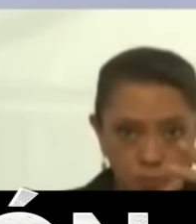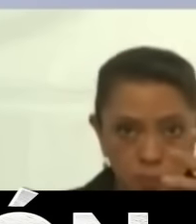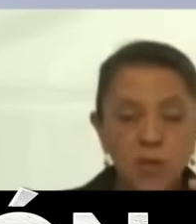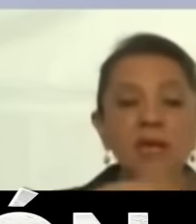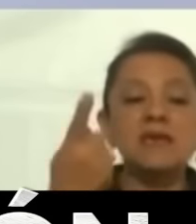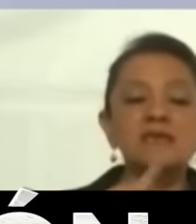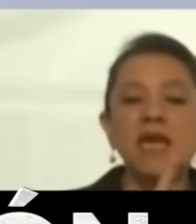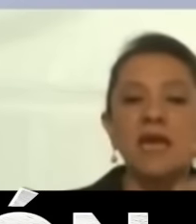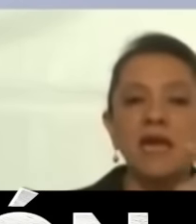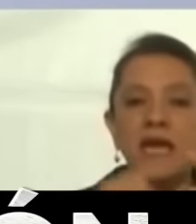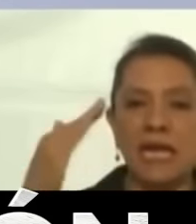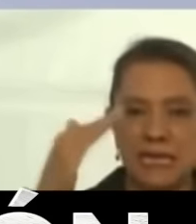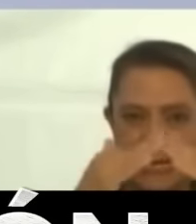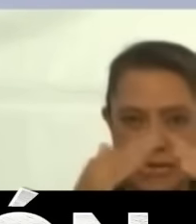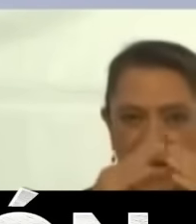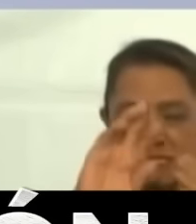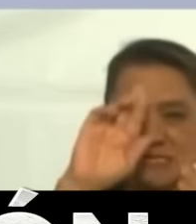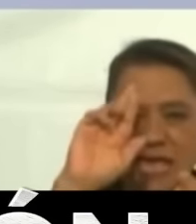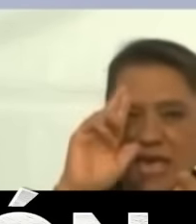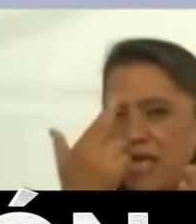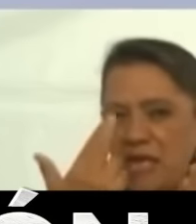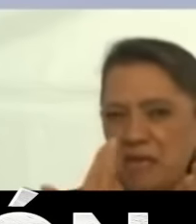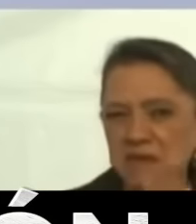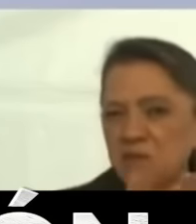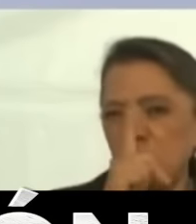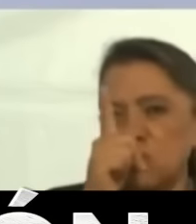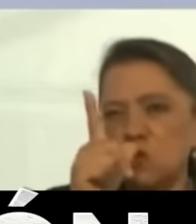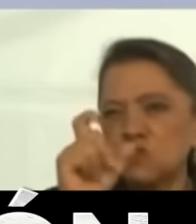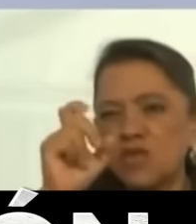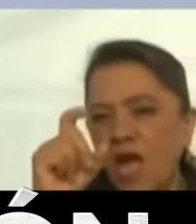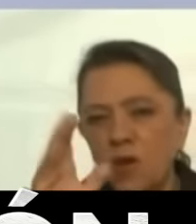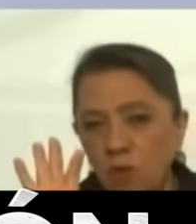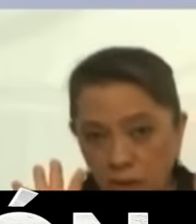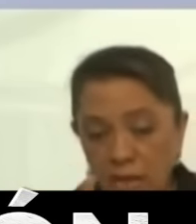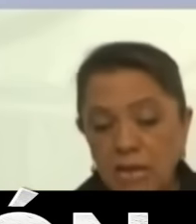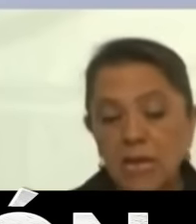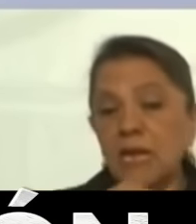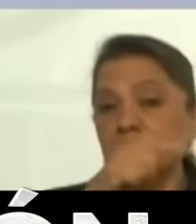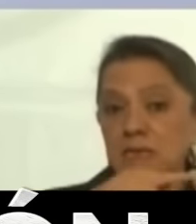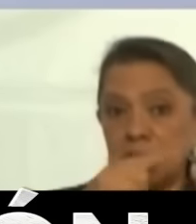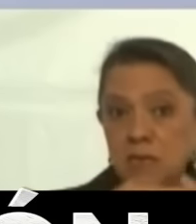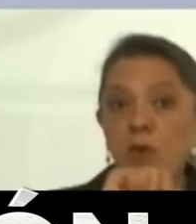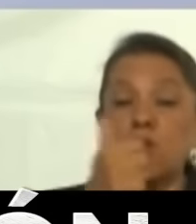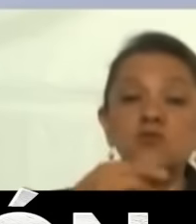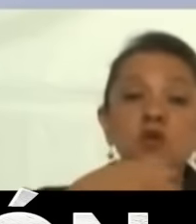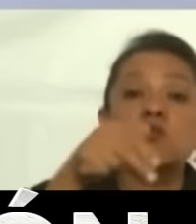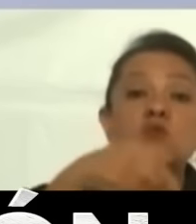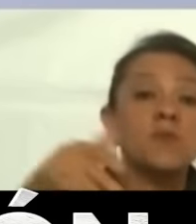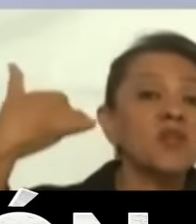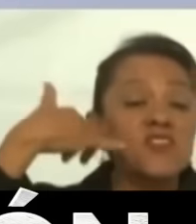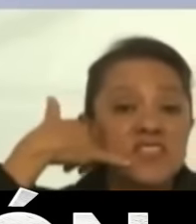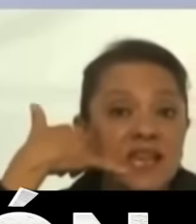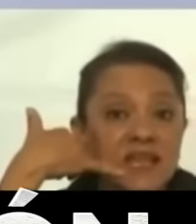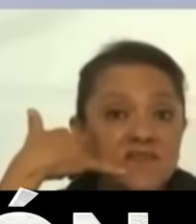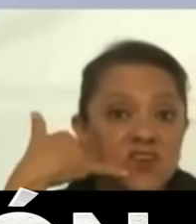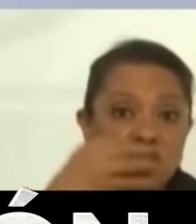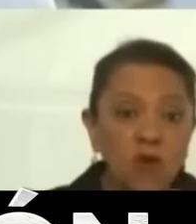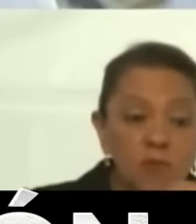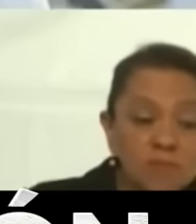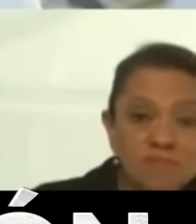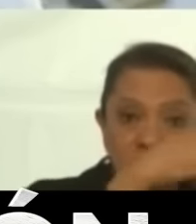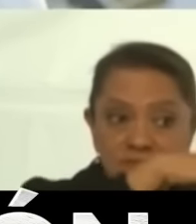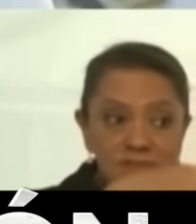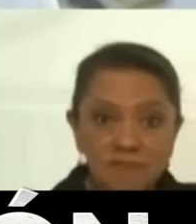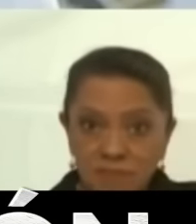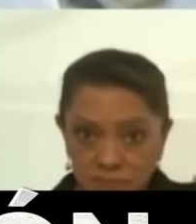y nos van a regalar su número de teléfono para que les avisemos cuando ya esté su tarjeta. Su tarjeta será